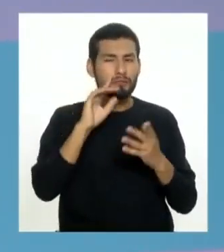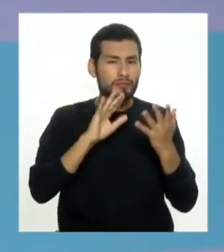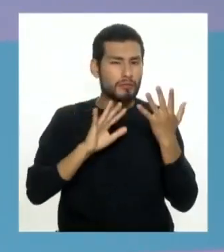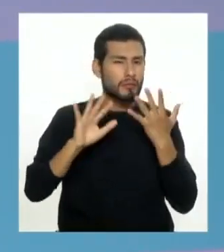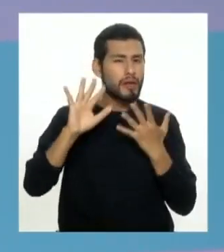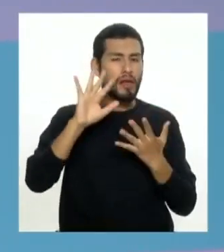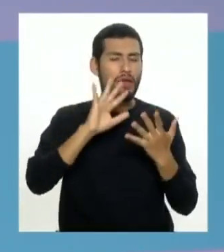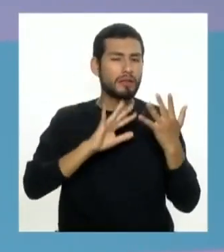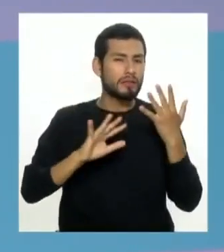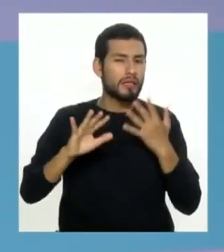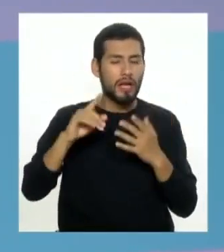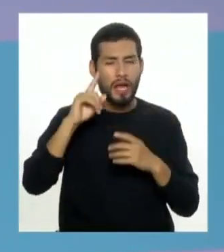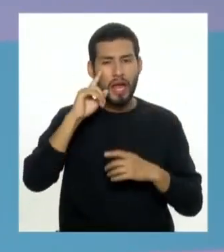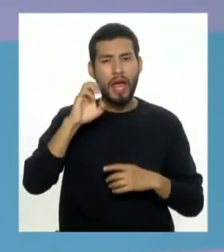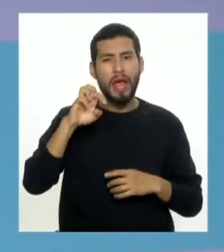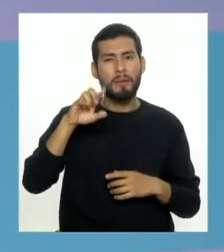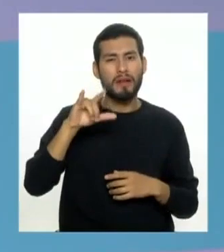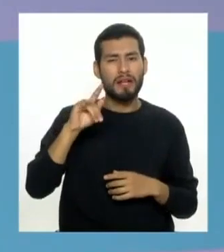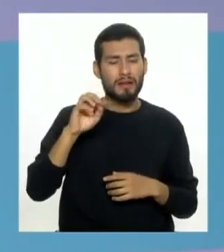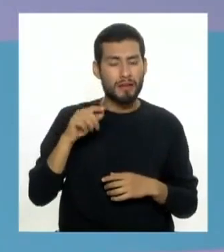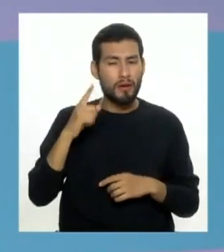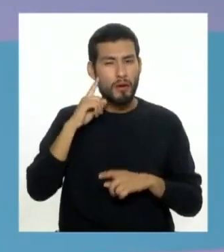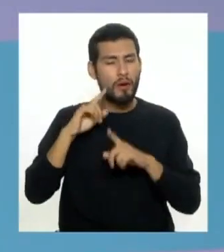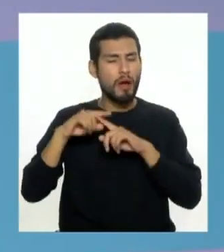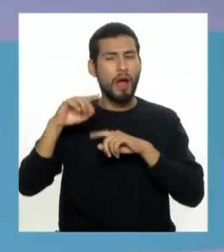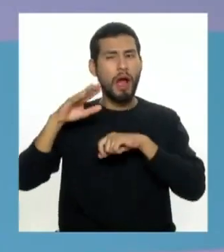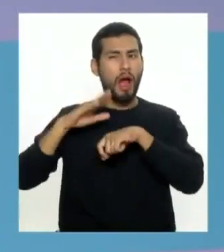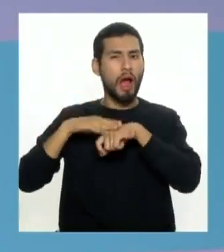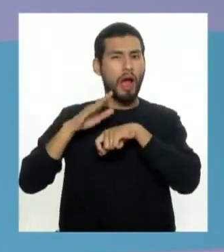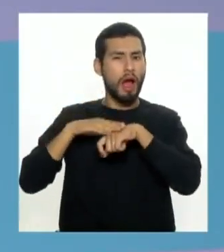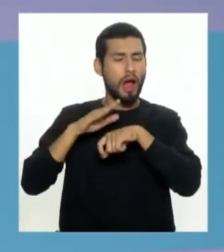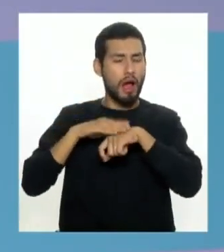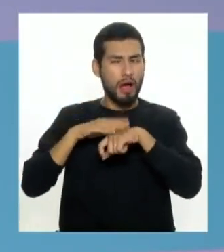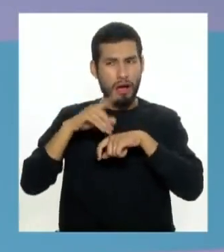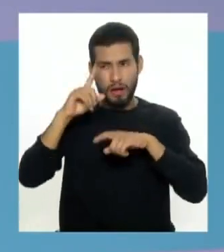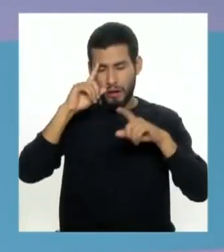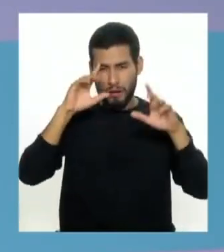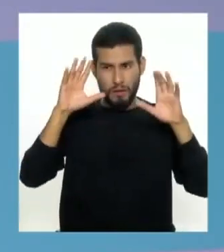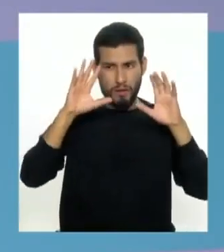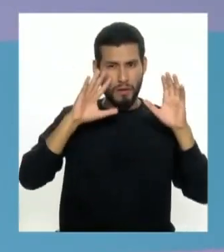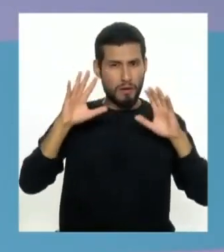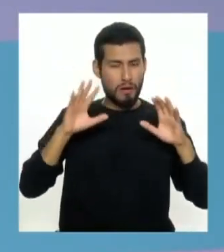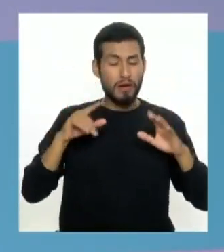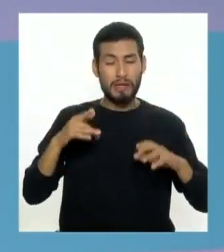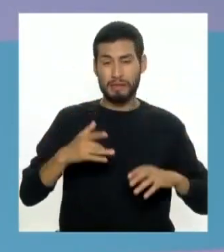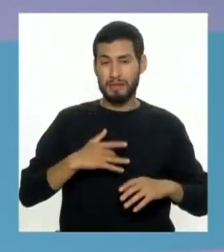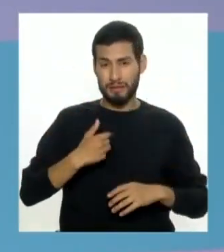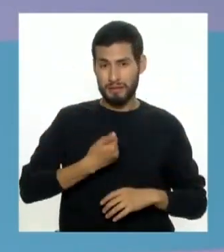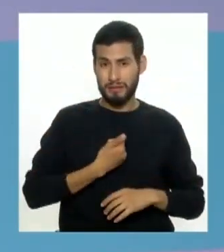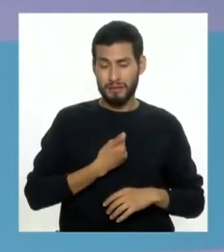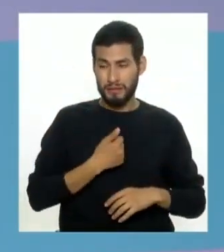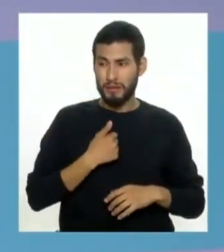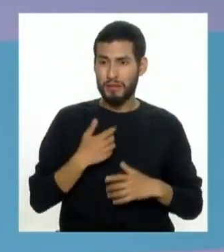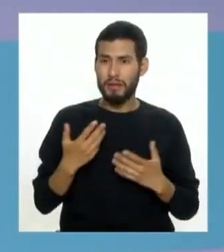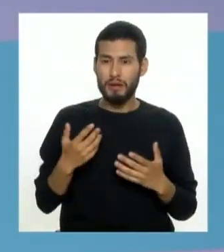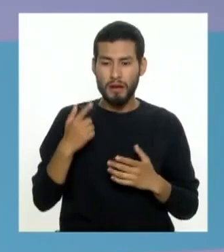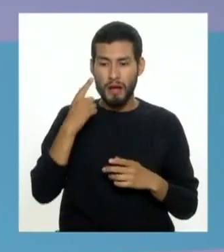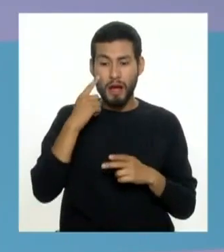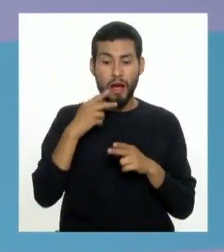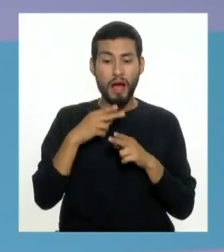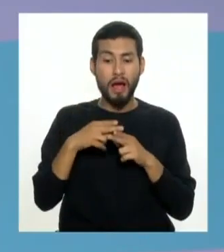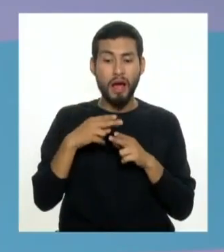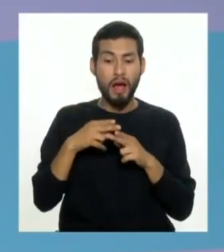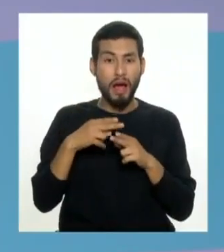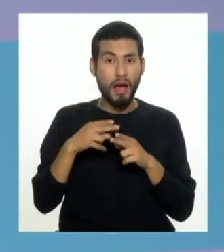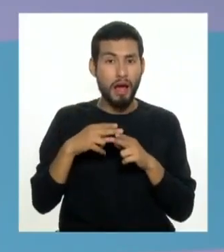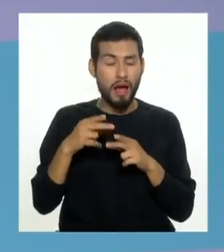El aura epiléptica es el aviso, es la sensación que tiene la persona y solamente ella lo puede sentir de que va a venir la crisis, ¿no?